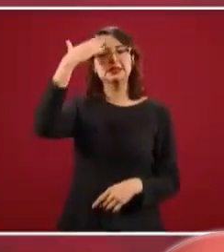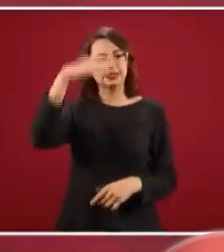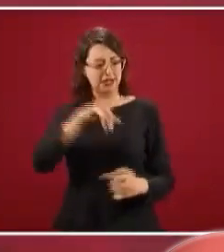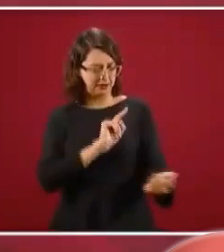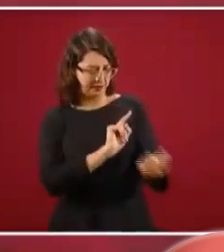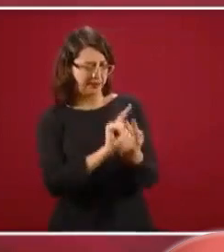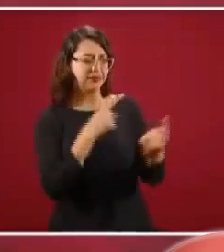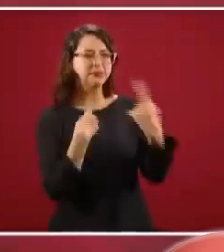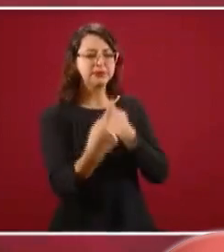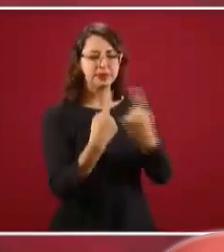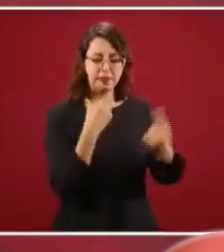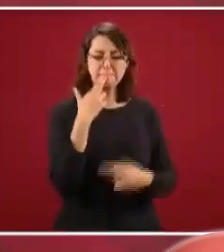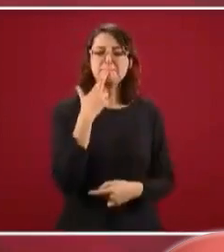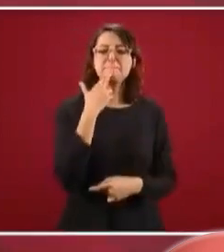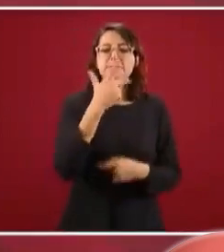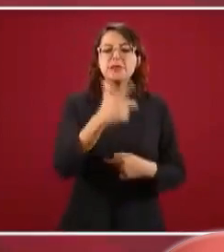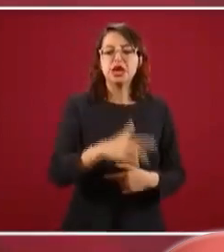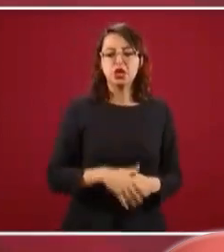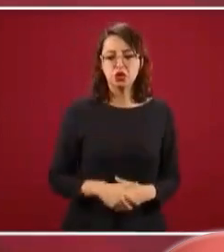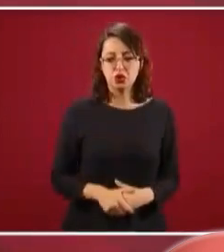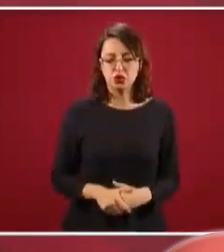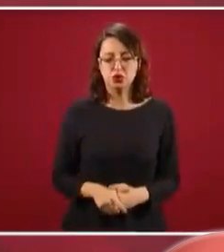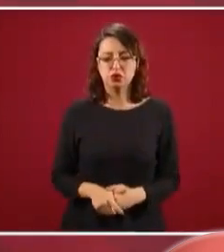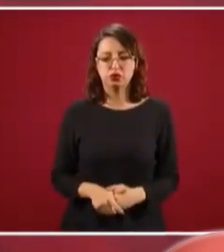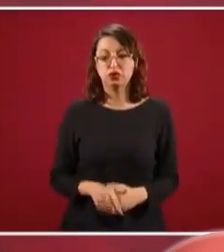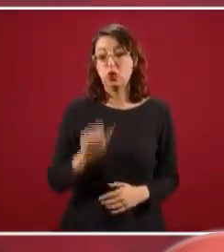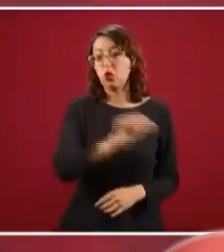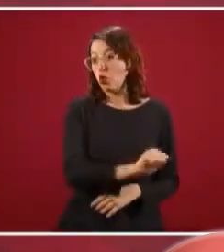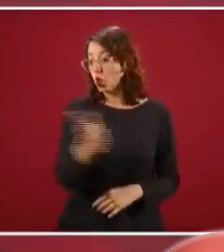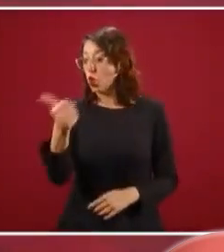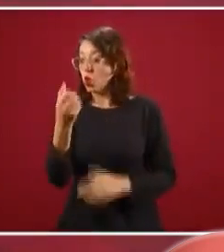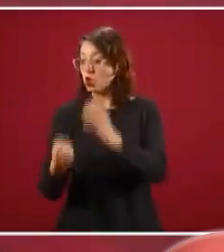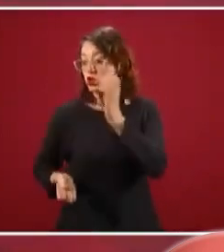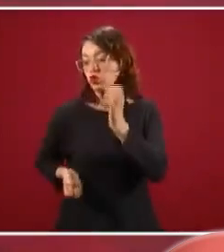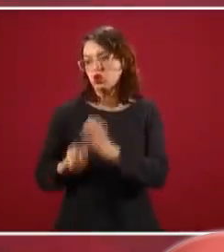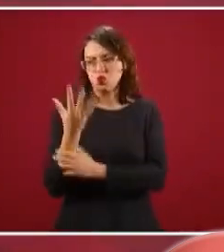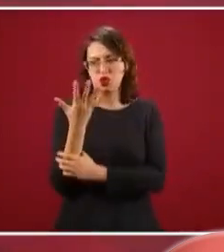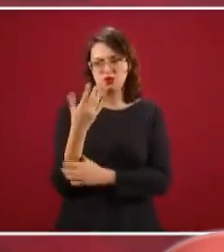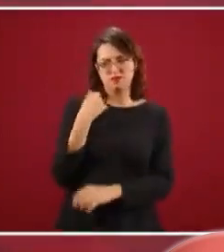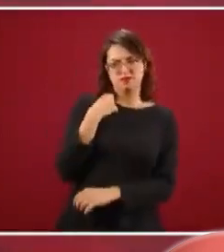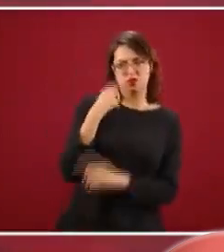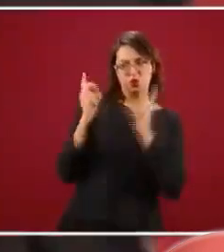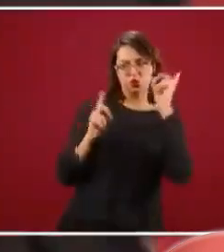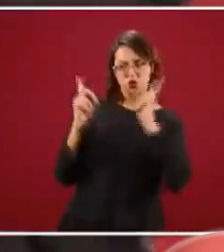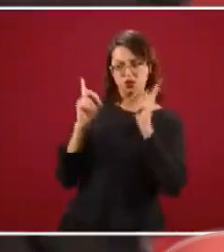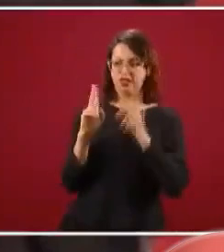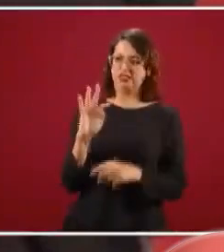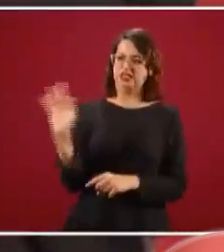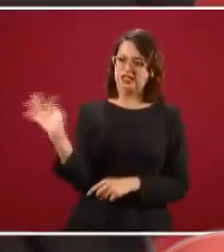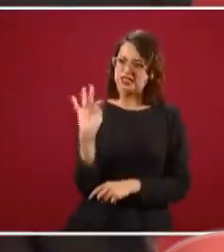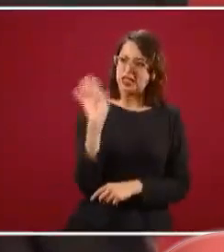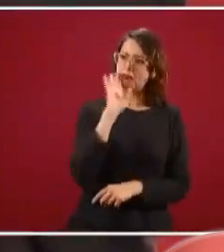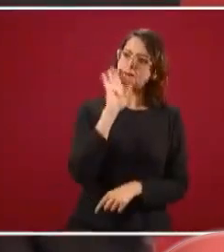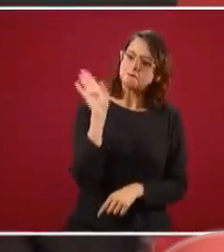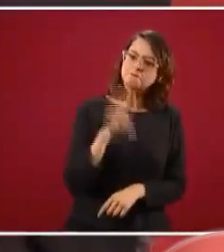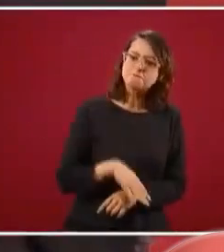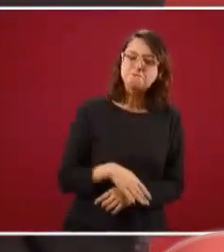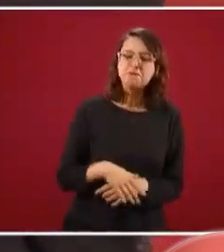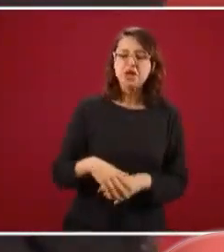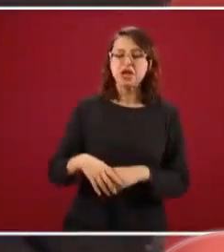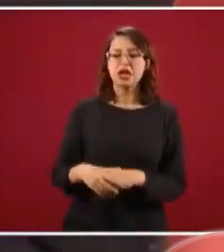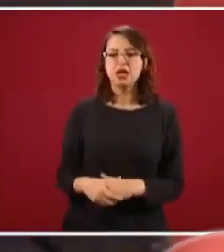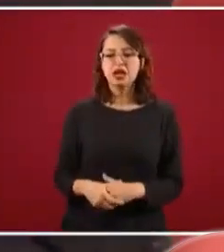No sabes qué va a pasar con otro dirigente, a lo mejor